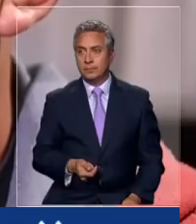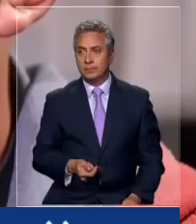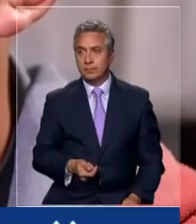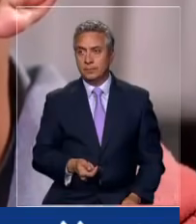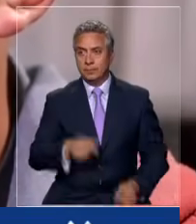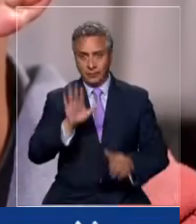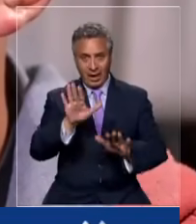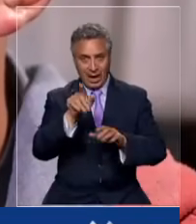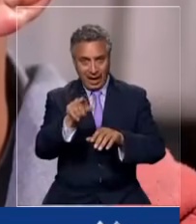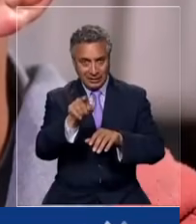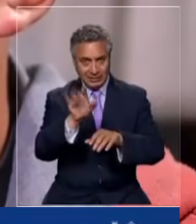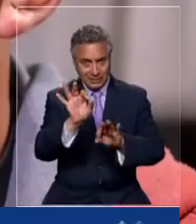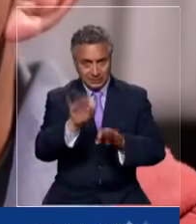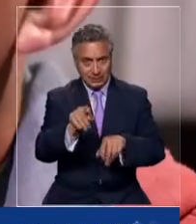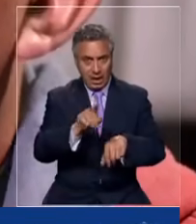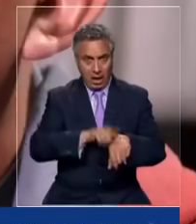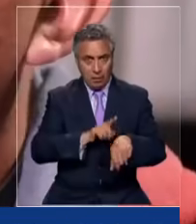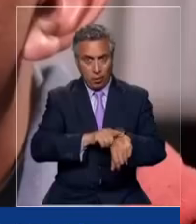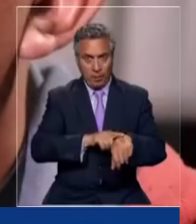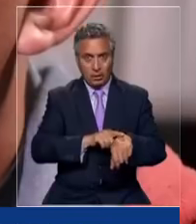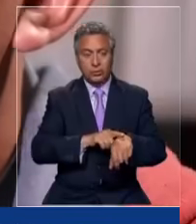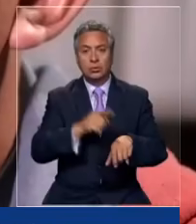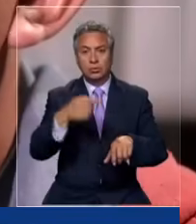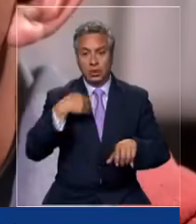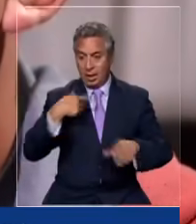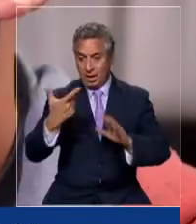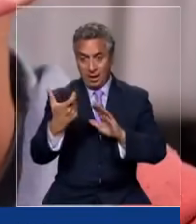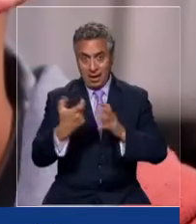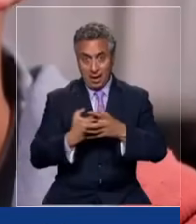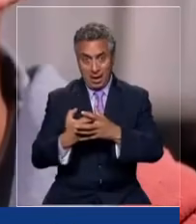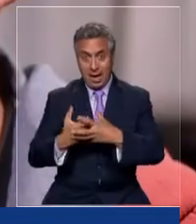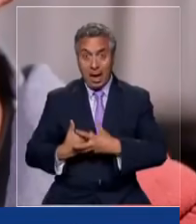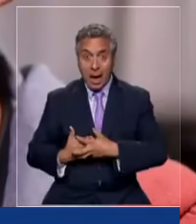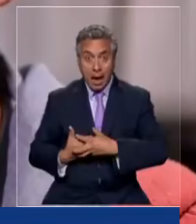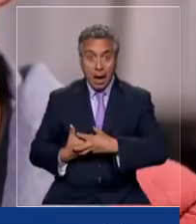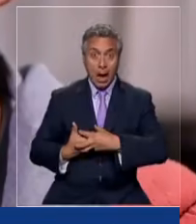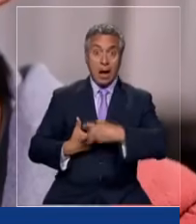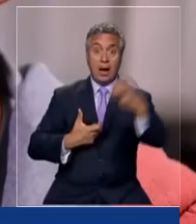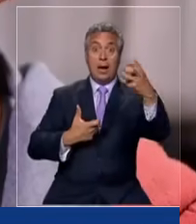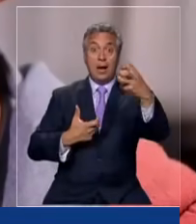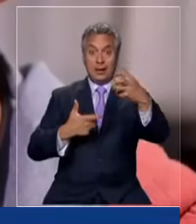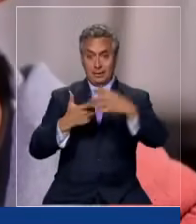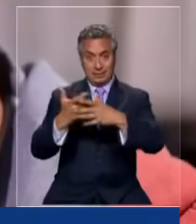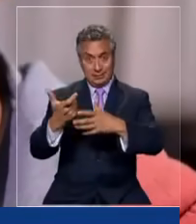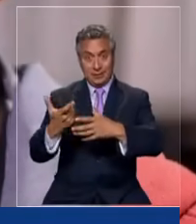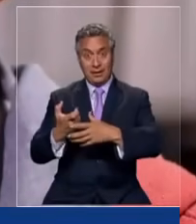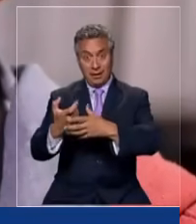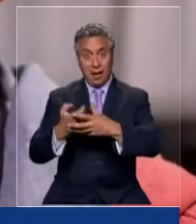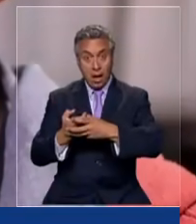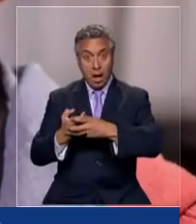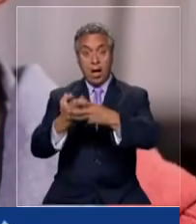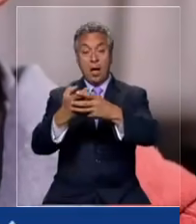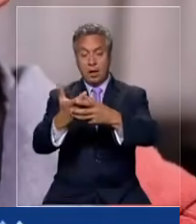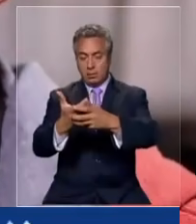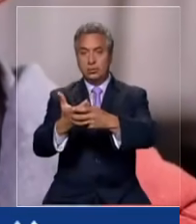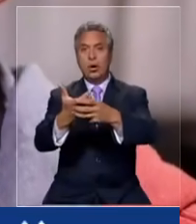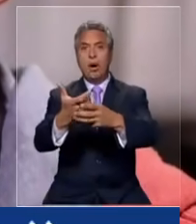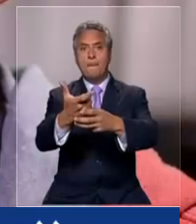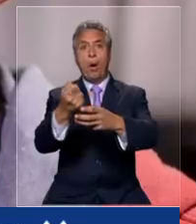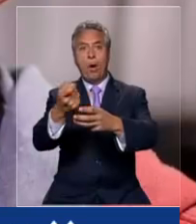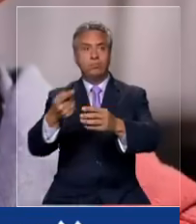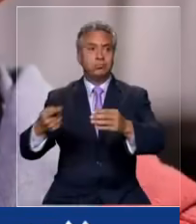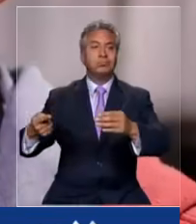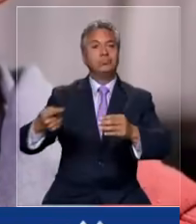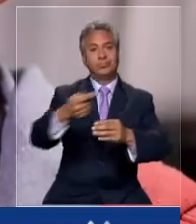En ese momento, quitándome el arma, salió el tiro que dio con la persona que falleció, que fue Paolo